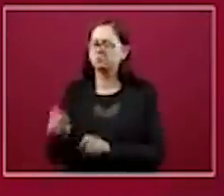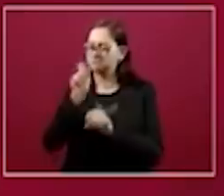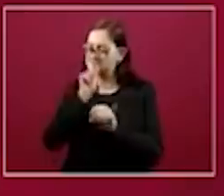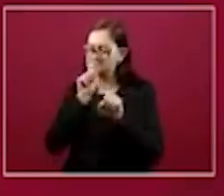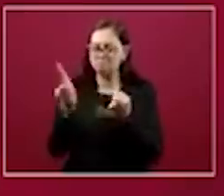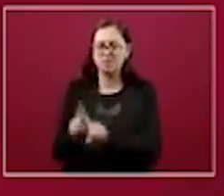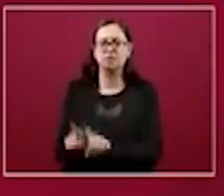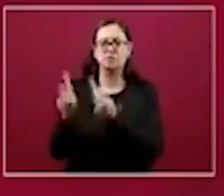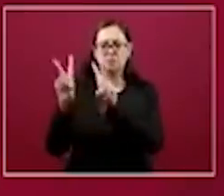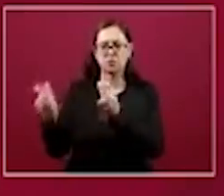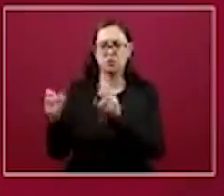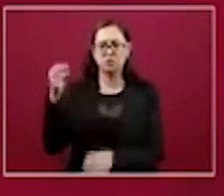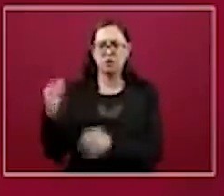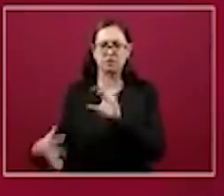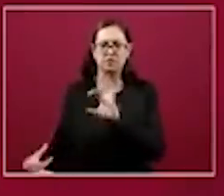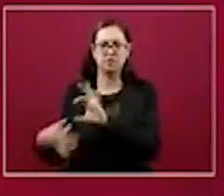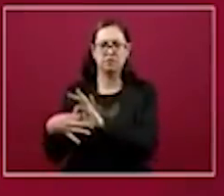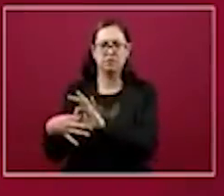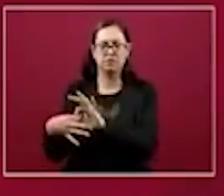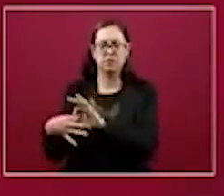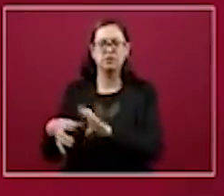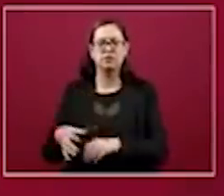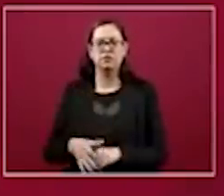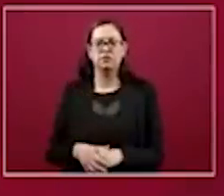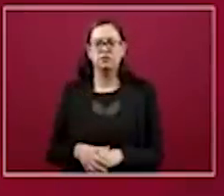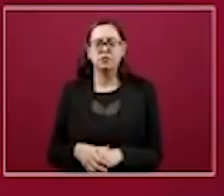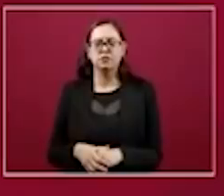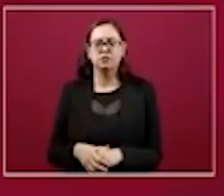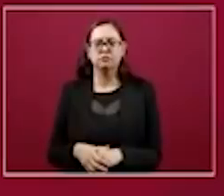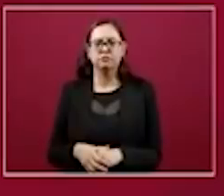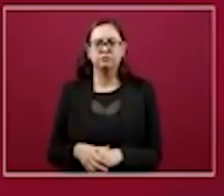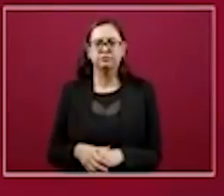Poder Judicial, con